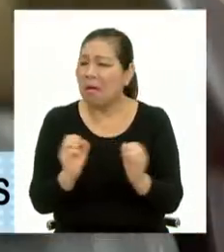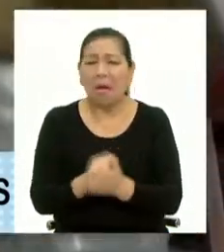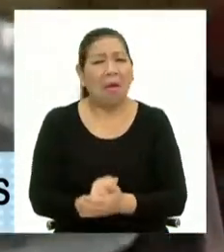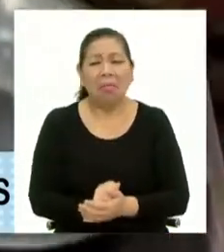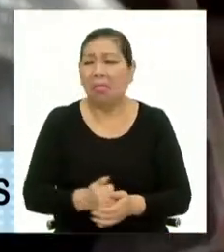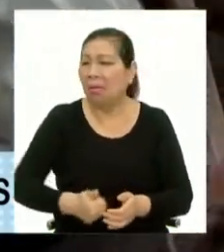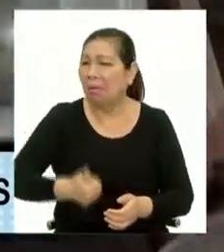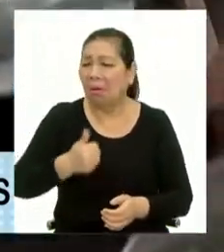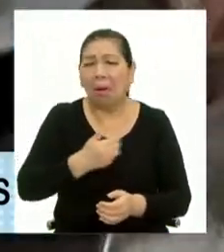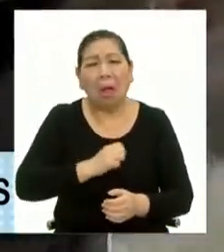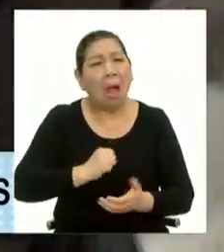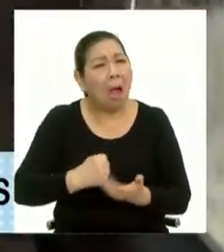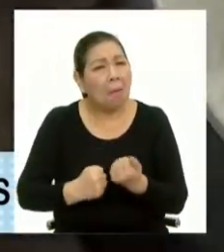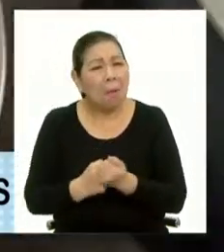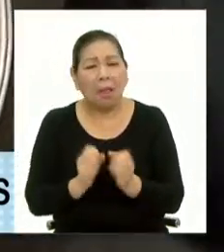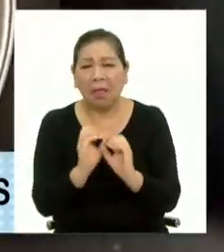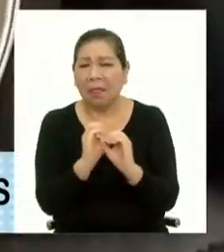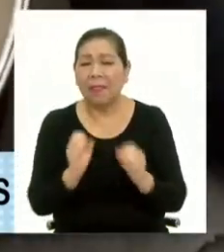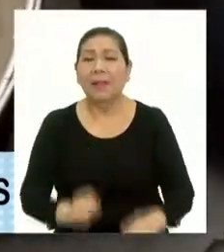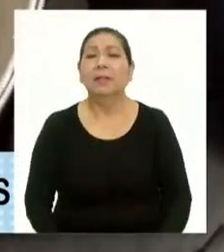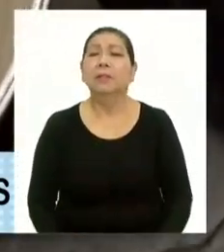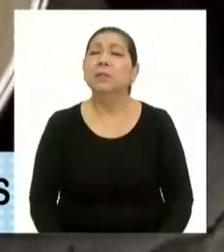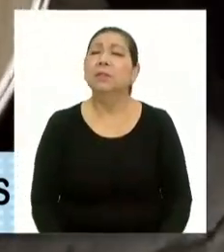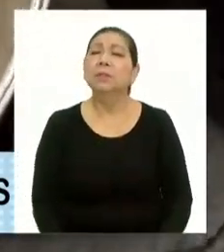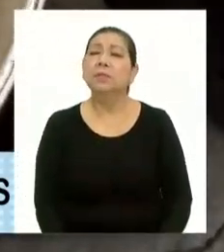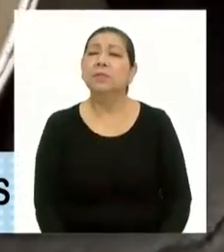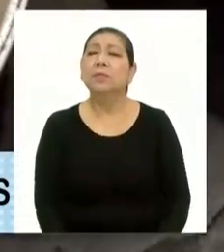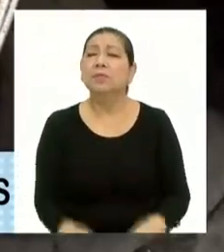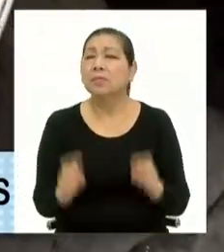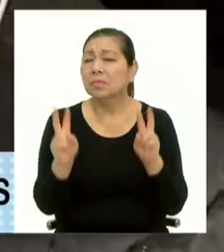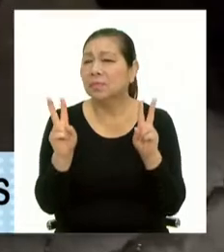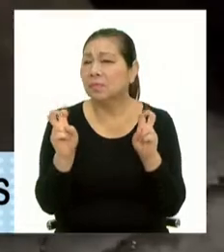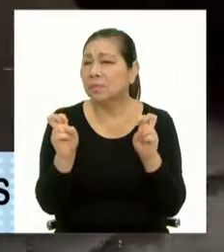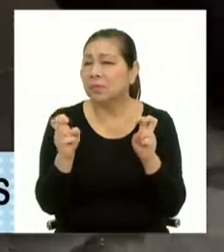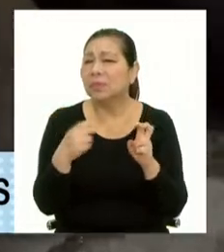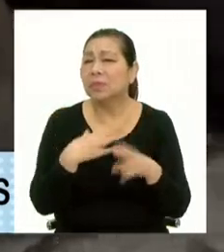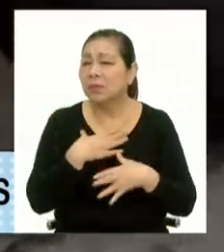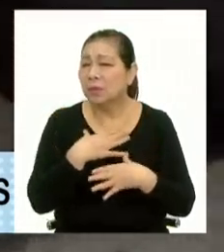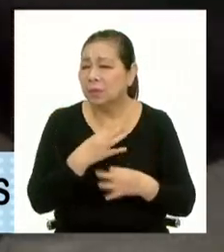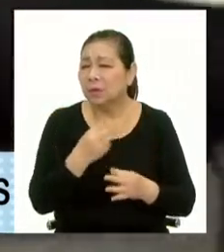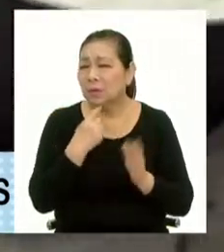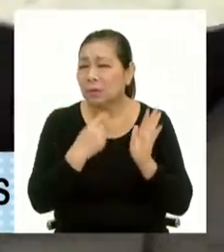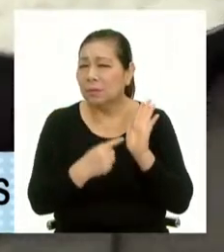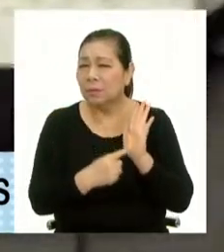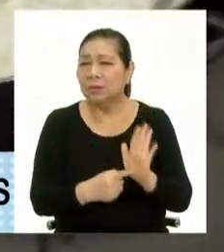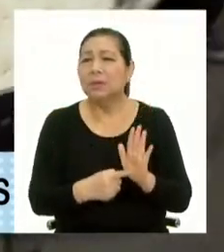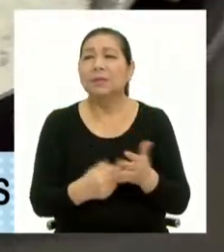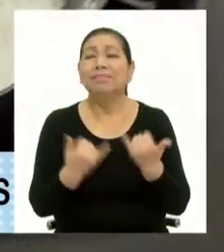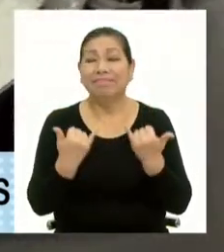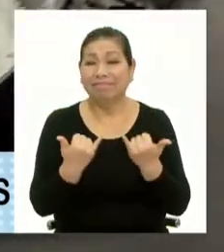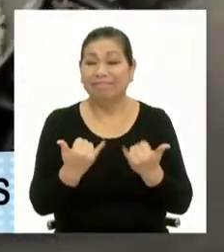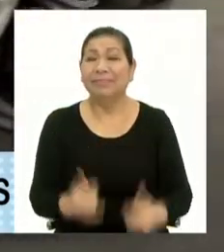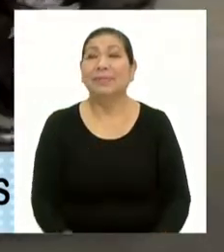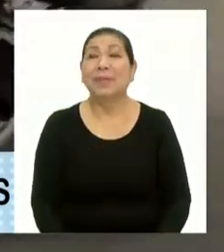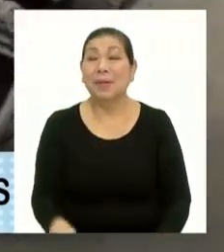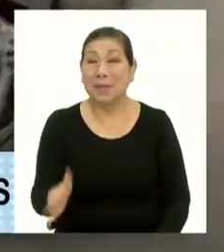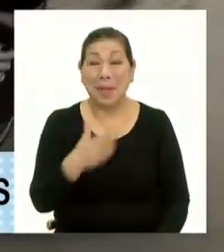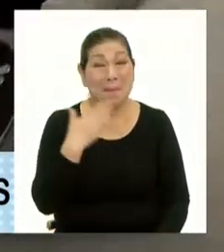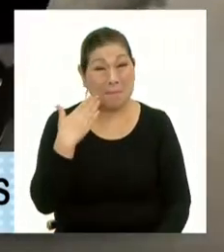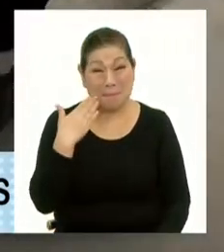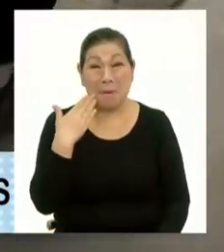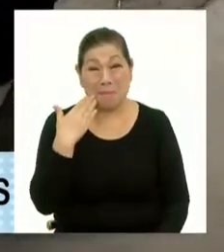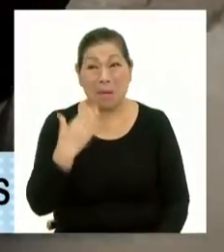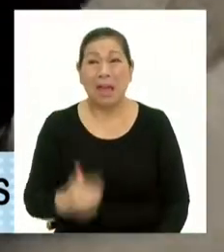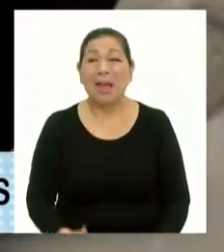de las autoridades. Ahora, Paola, un tema que me gustaría mostrarte también es que mientras que estas